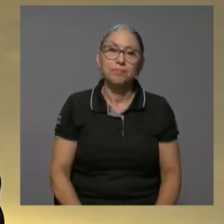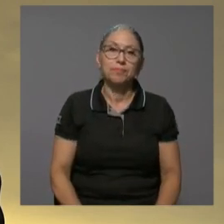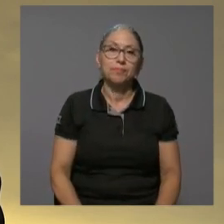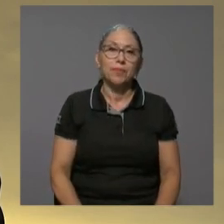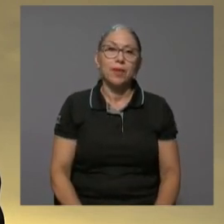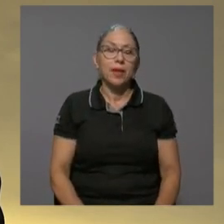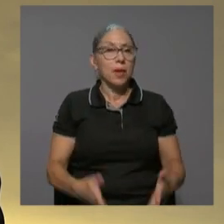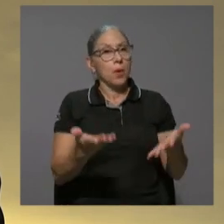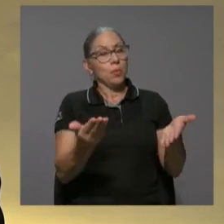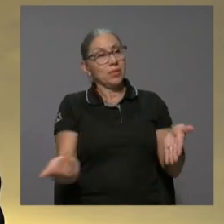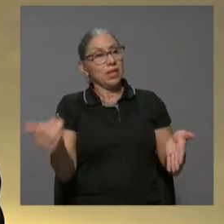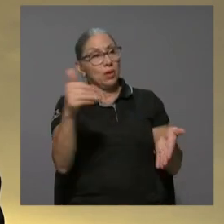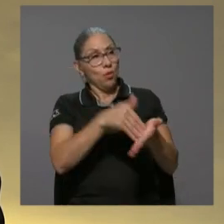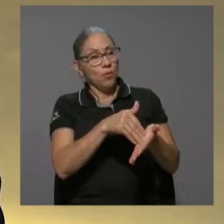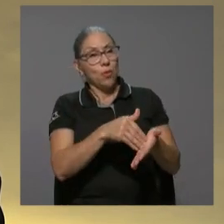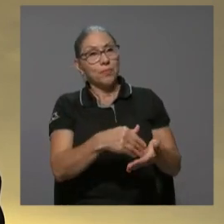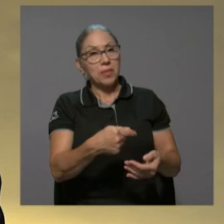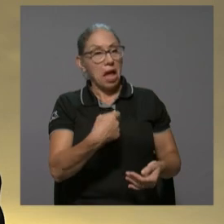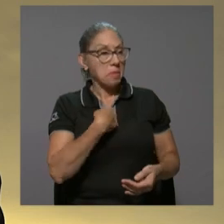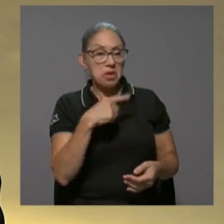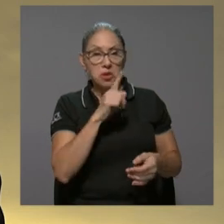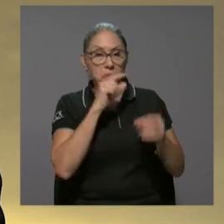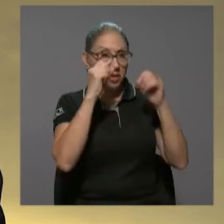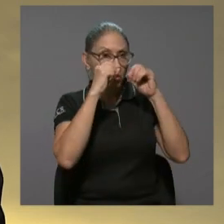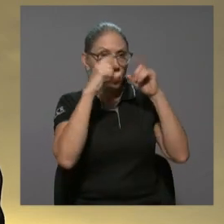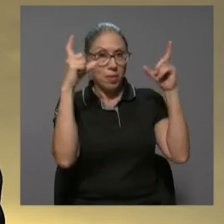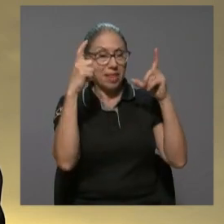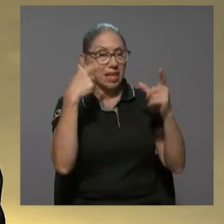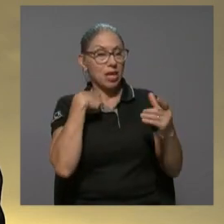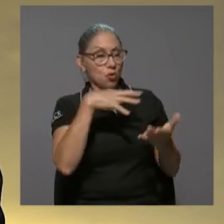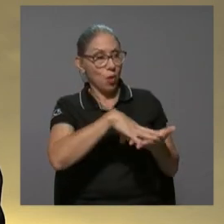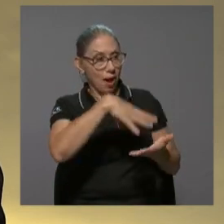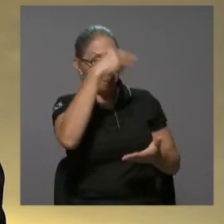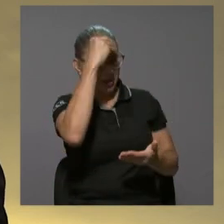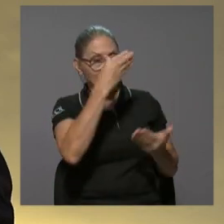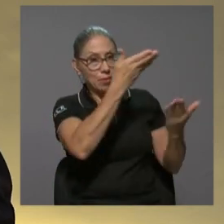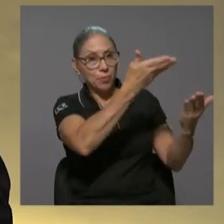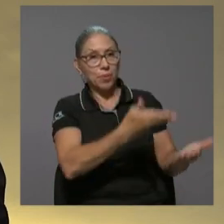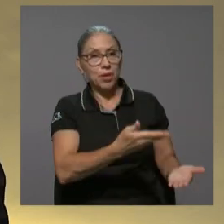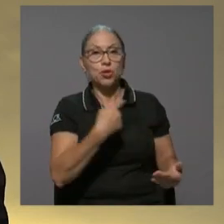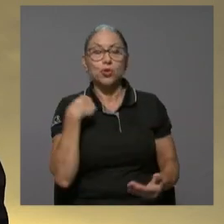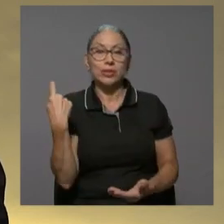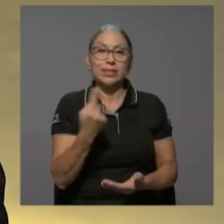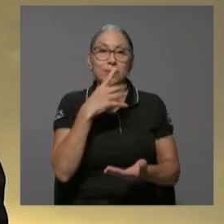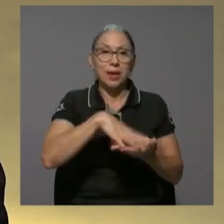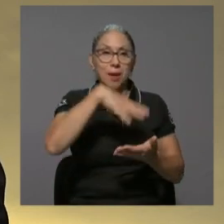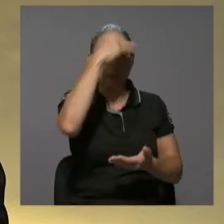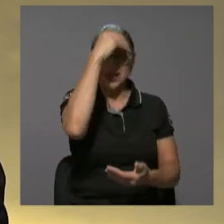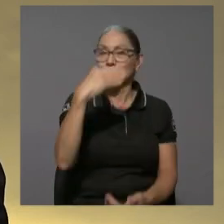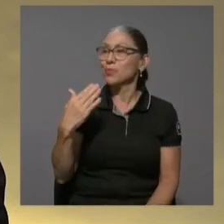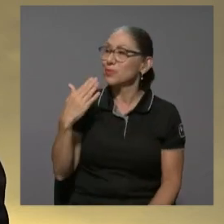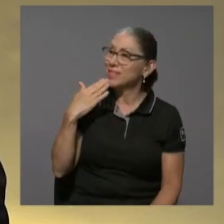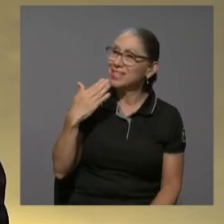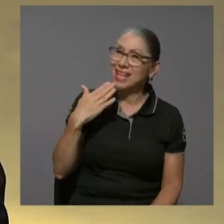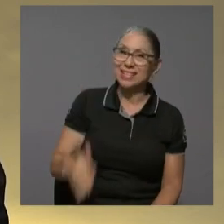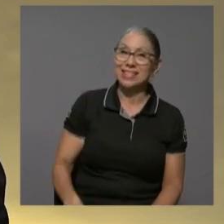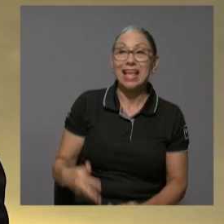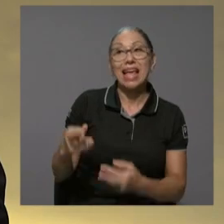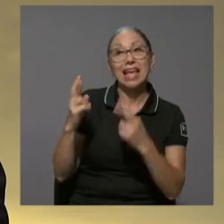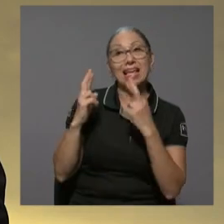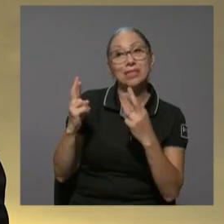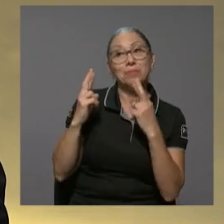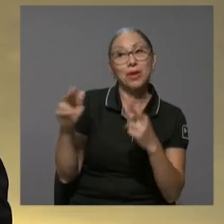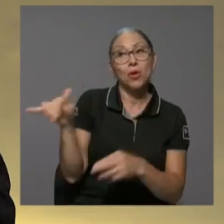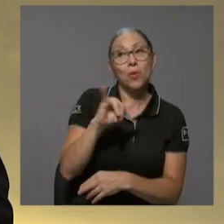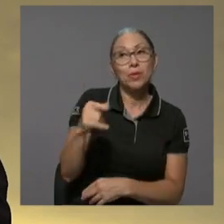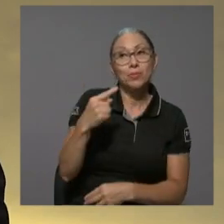a mí no me sorprende que yo aprenda de don Eduardo Ulibarri, porque siempre aprendo. Entonces, muchas gracias. A las amigas y amigos. Espero que lo mismo digan quienes